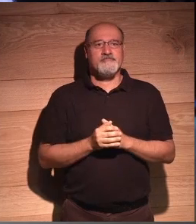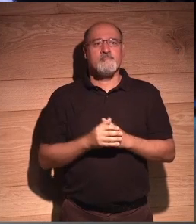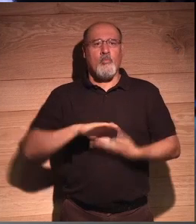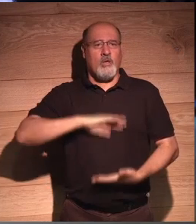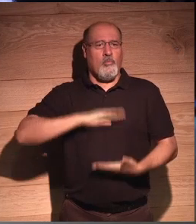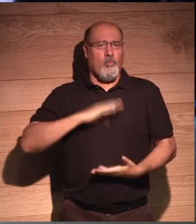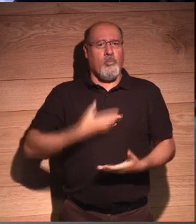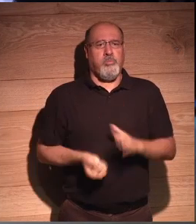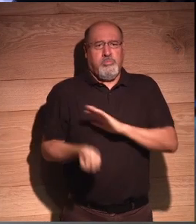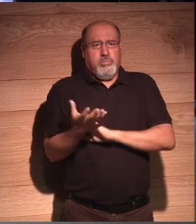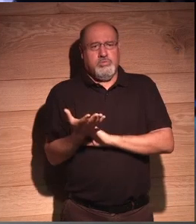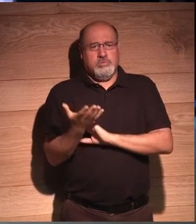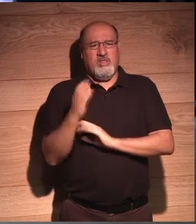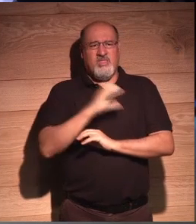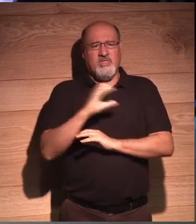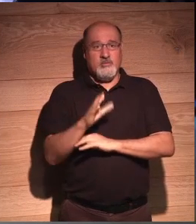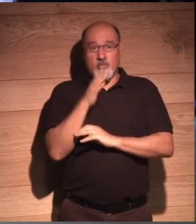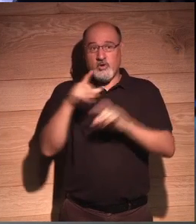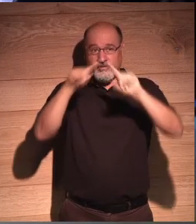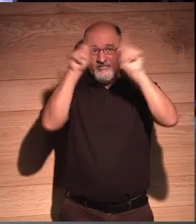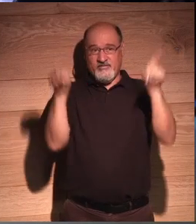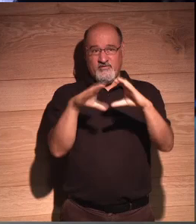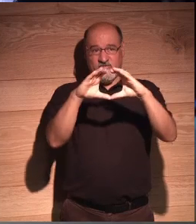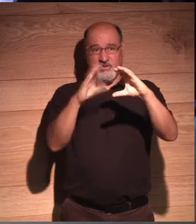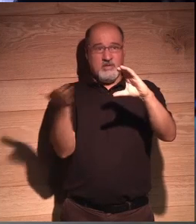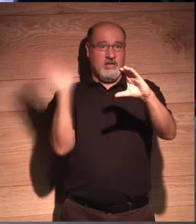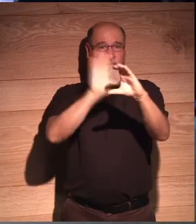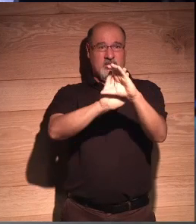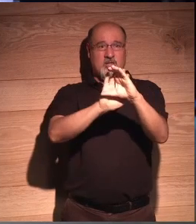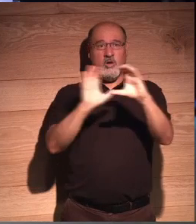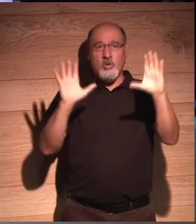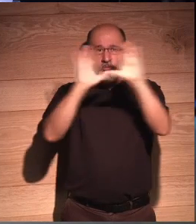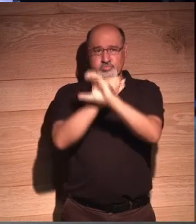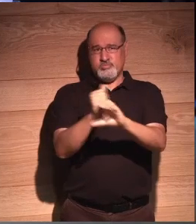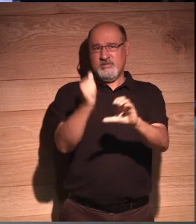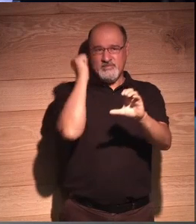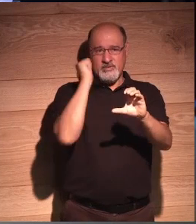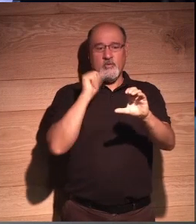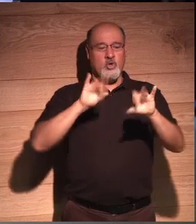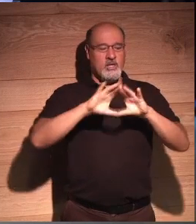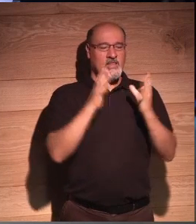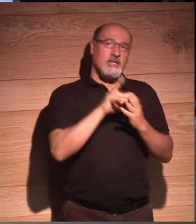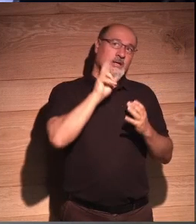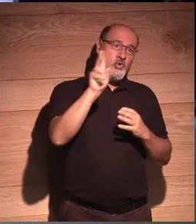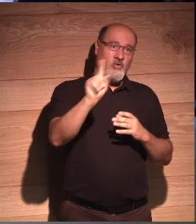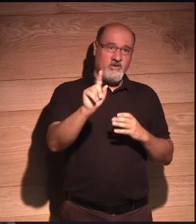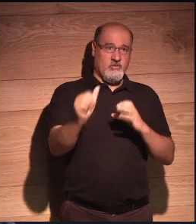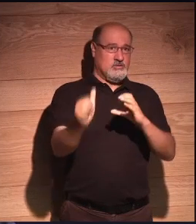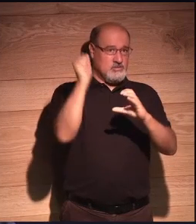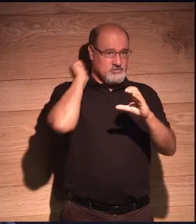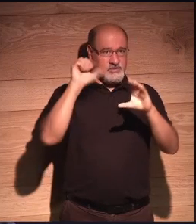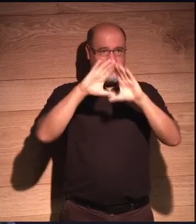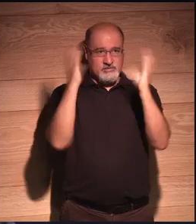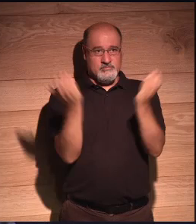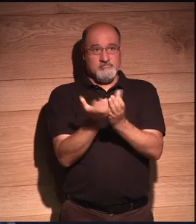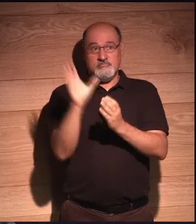potencial científico de la cara que no vemos, la cara que está siempre mirando al otro lado desde la Tierra, es que